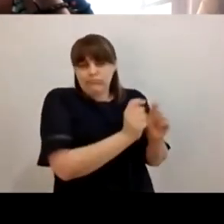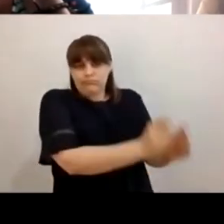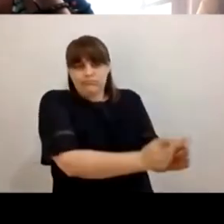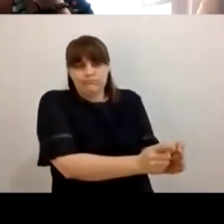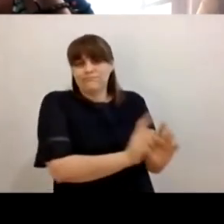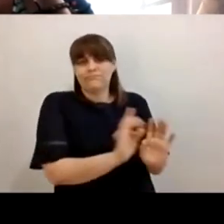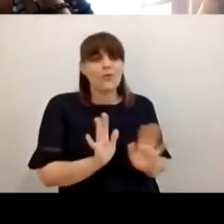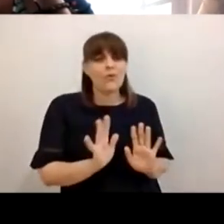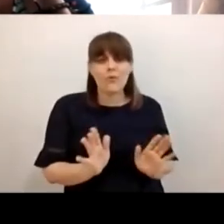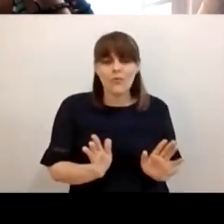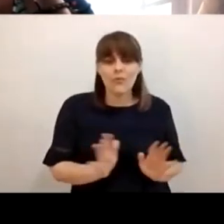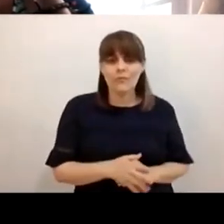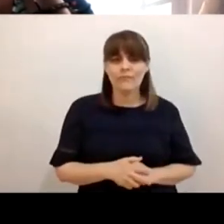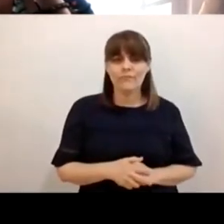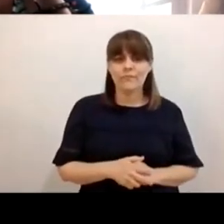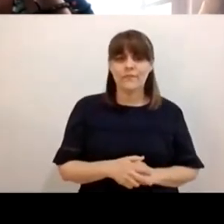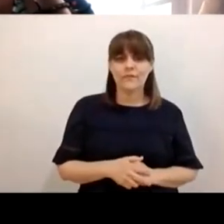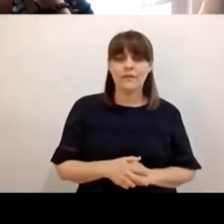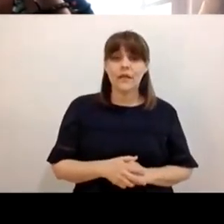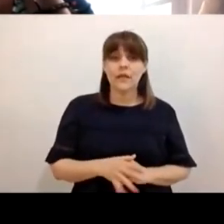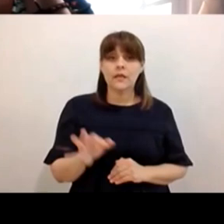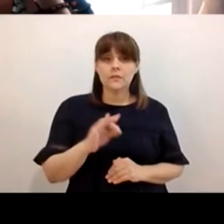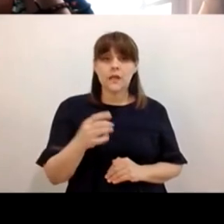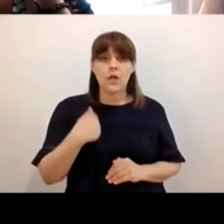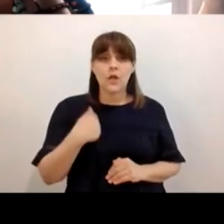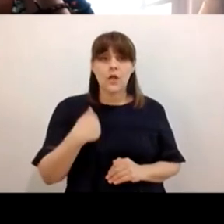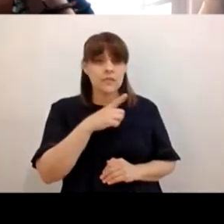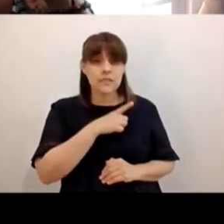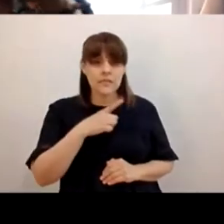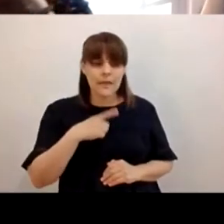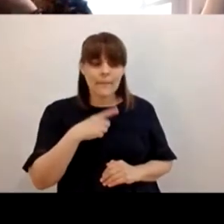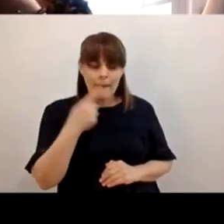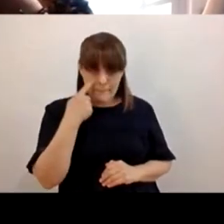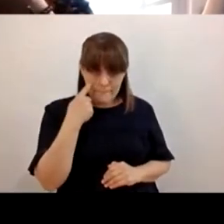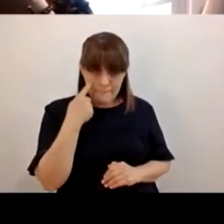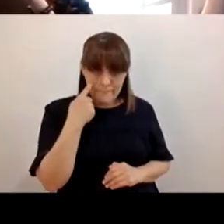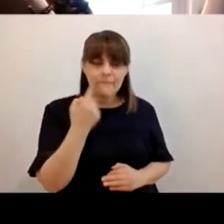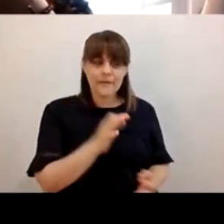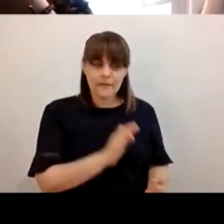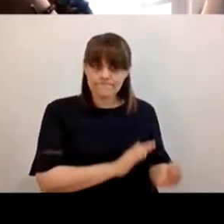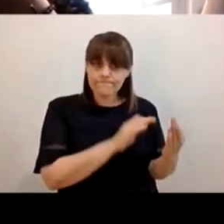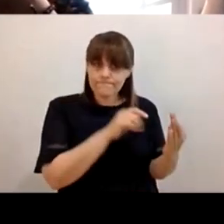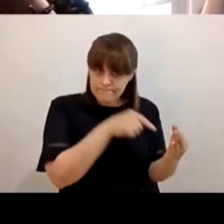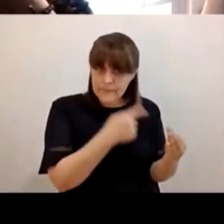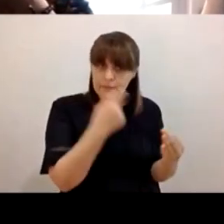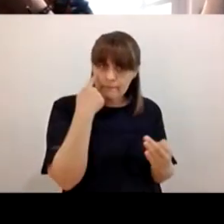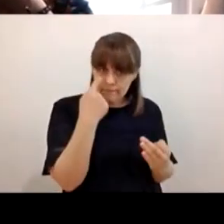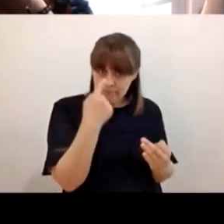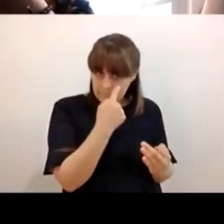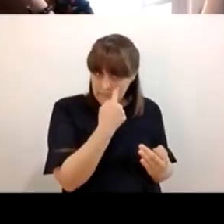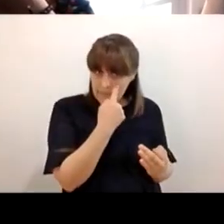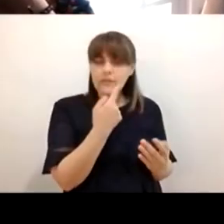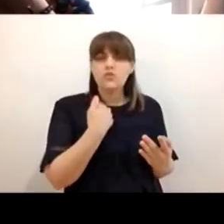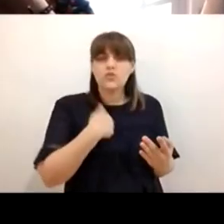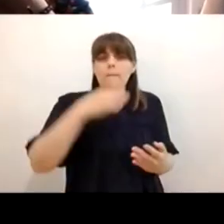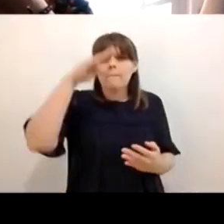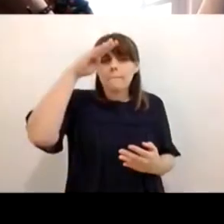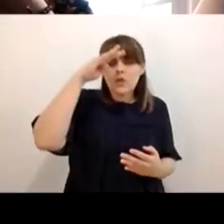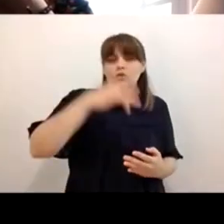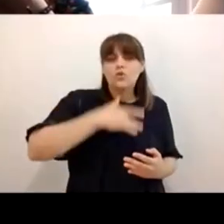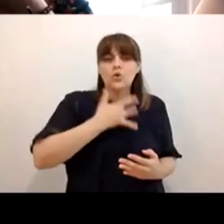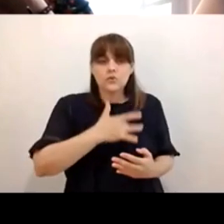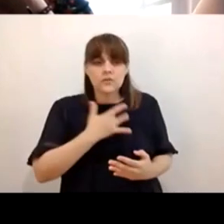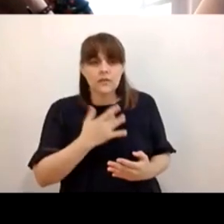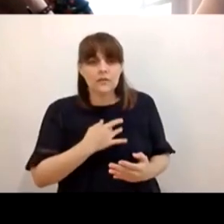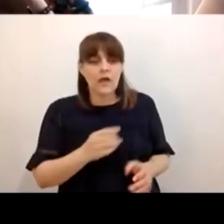si no nos confrontamos y si no colocamos lo que sentimos y pensamos el tema no es dejar